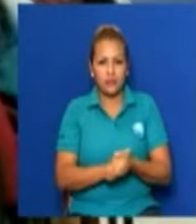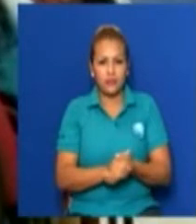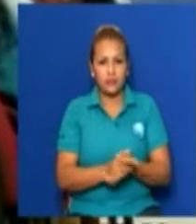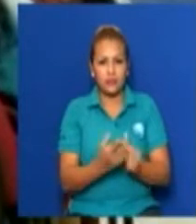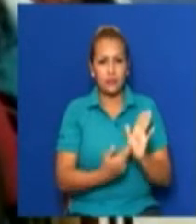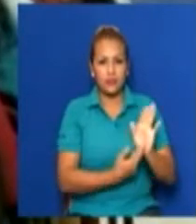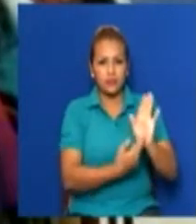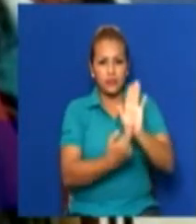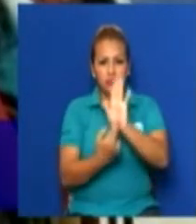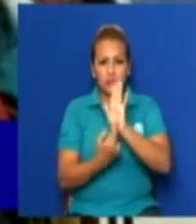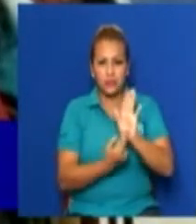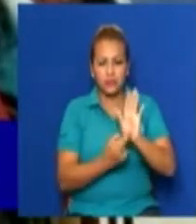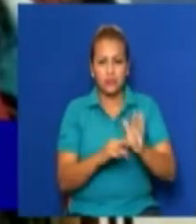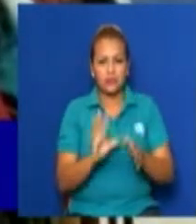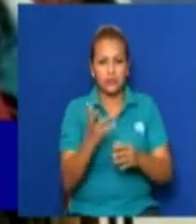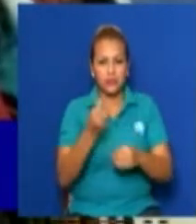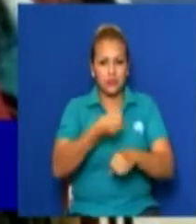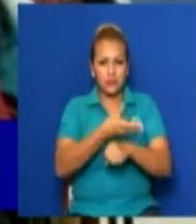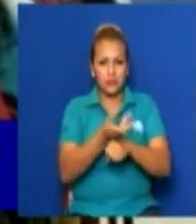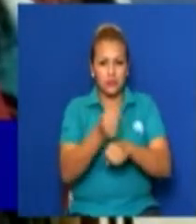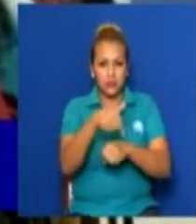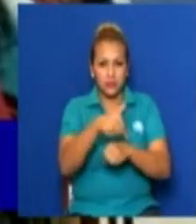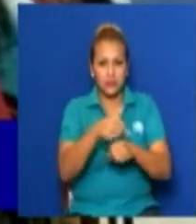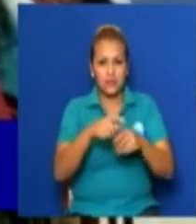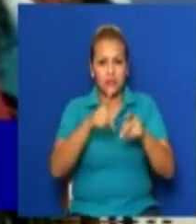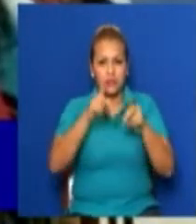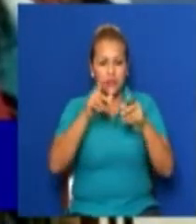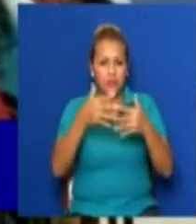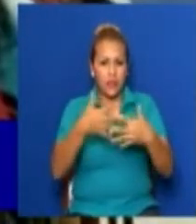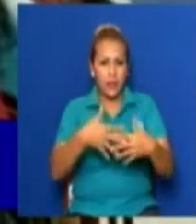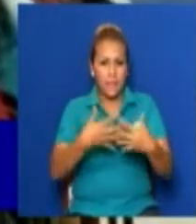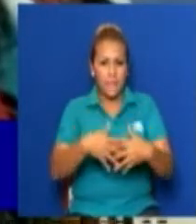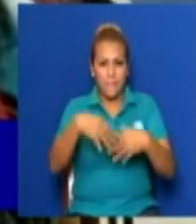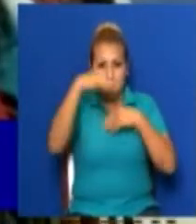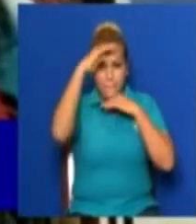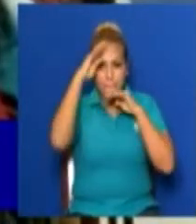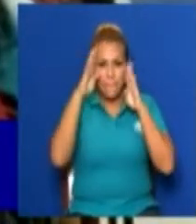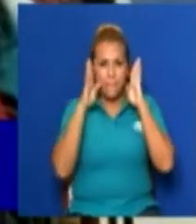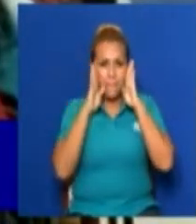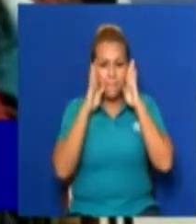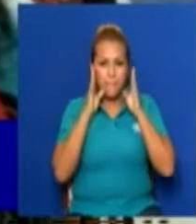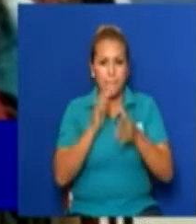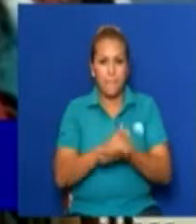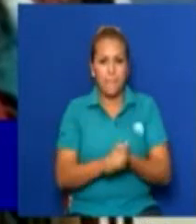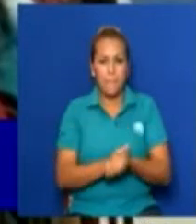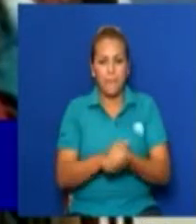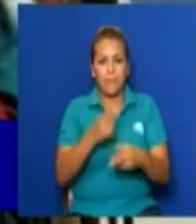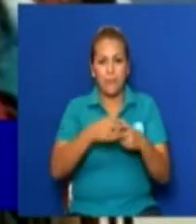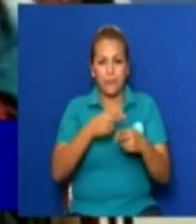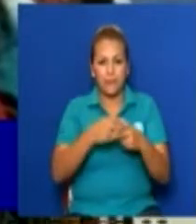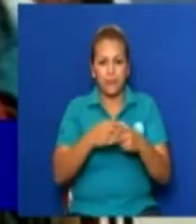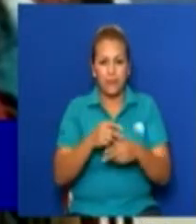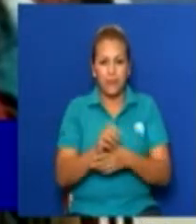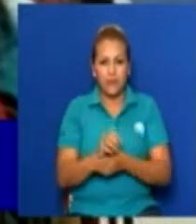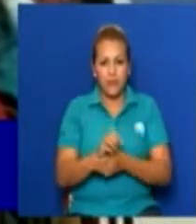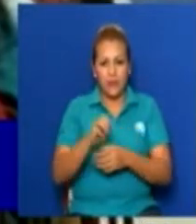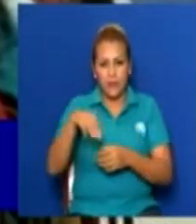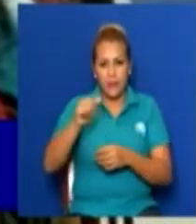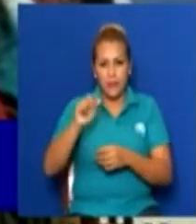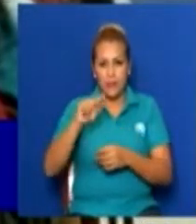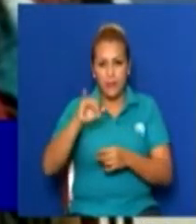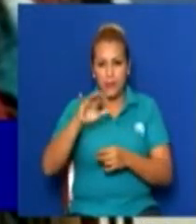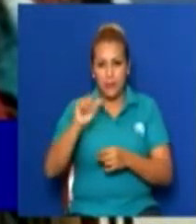representantes del Consejo Superior de la Empresa Privada, en la persona de la señora María Germania Carrión,